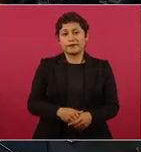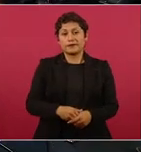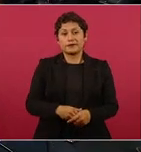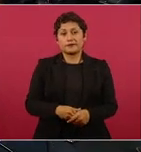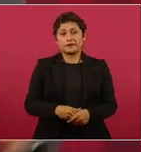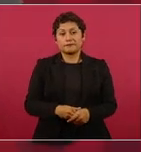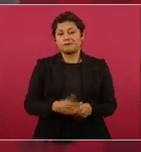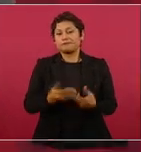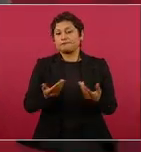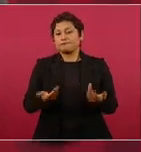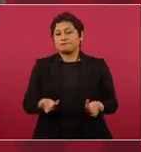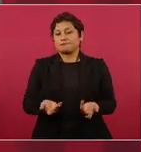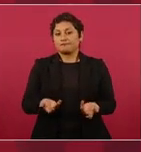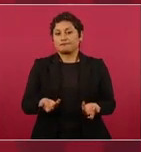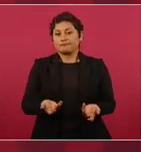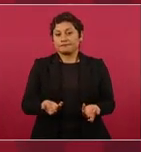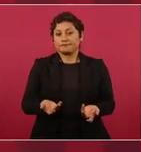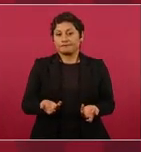Entonces,